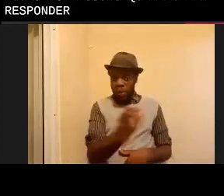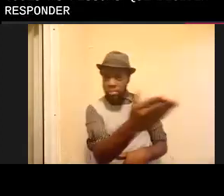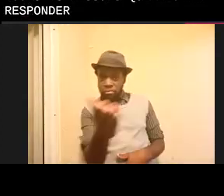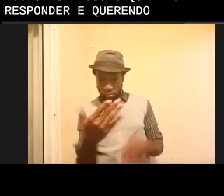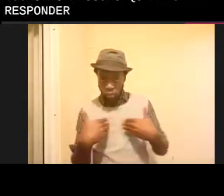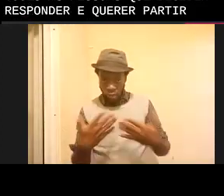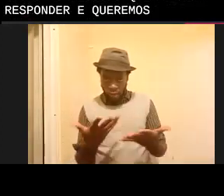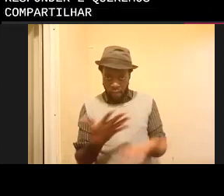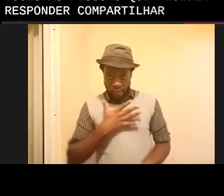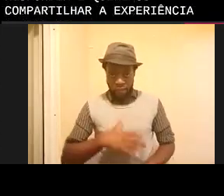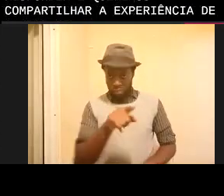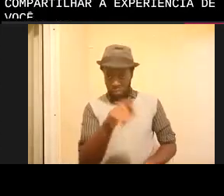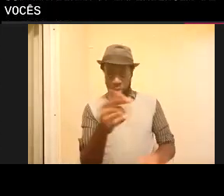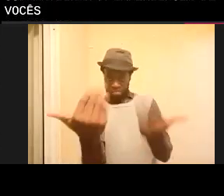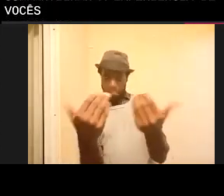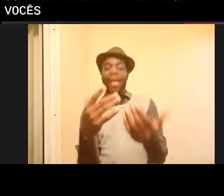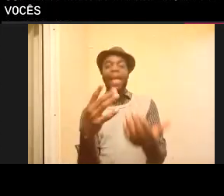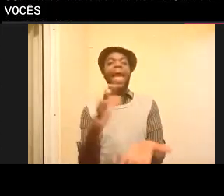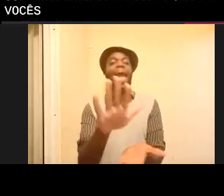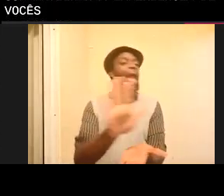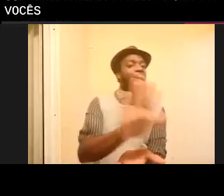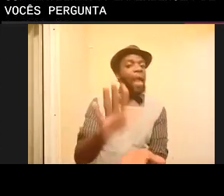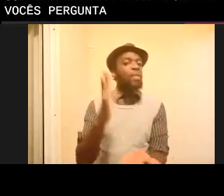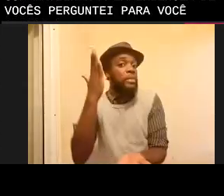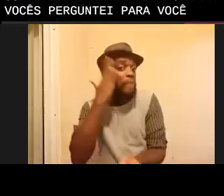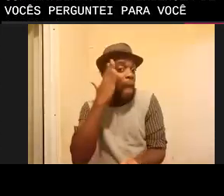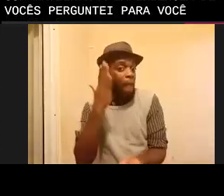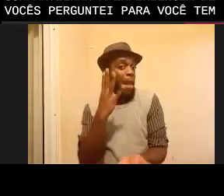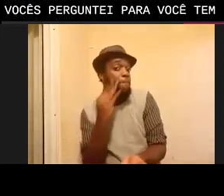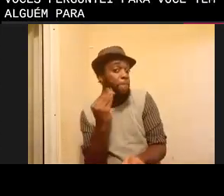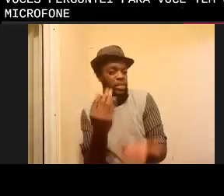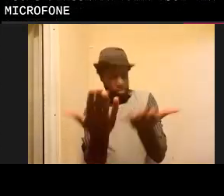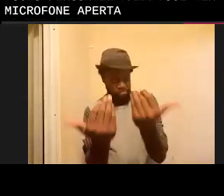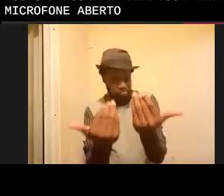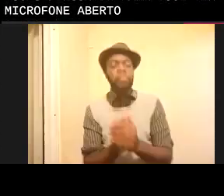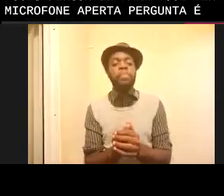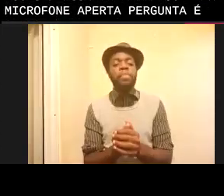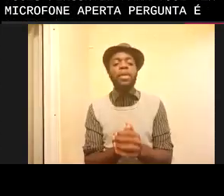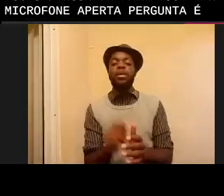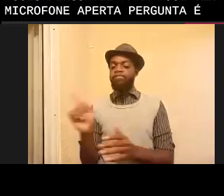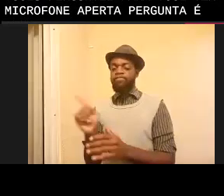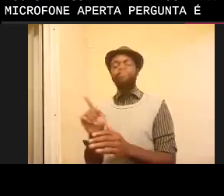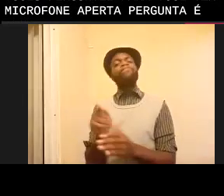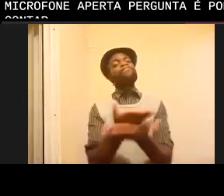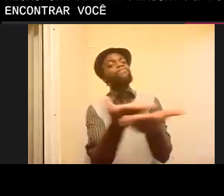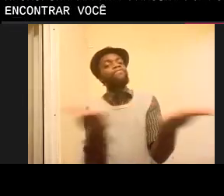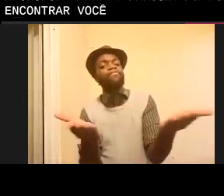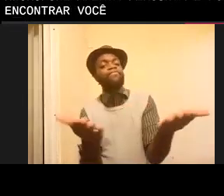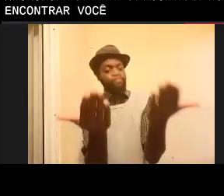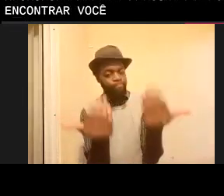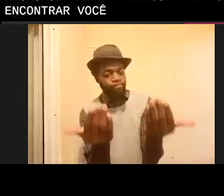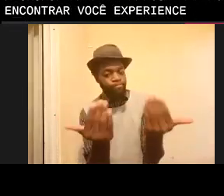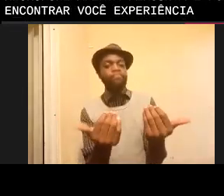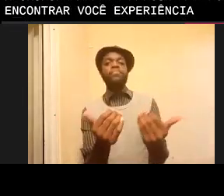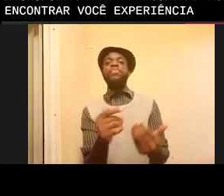experiencia. Esta pregunta es que nos cuenten sobre su experiencia con proveedores